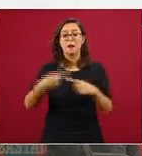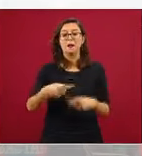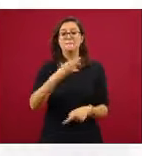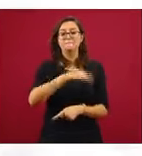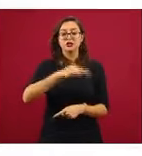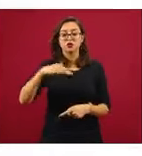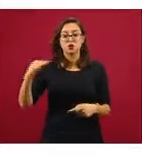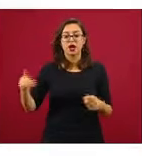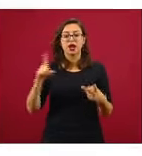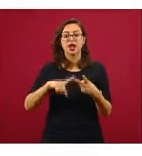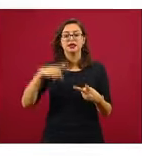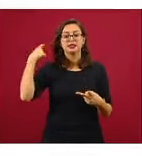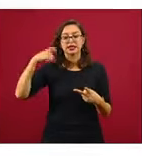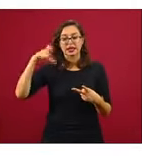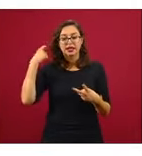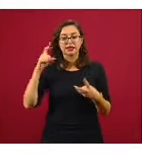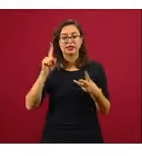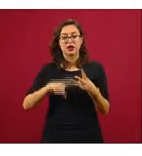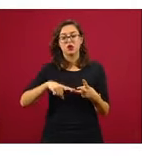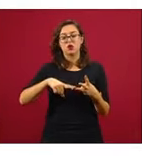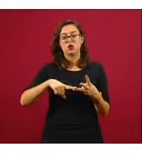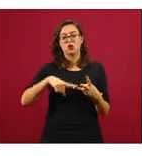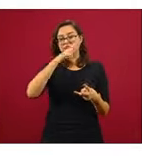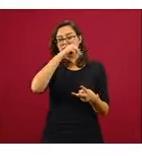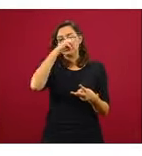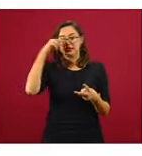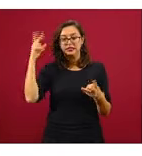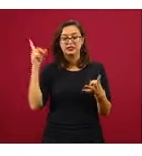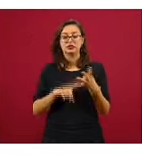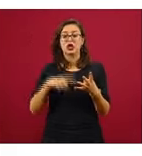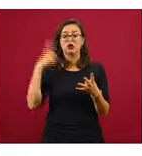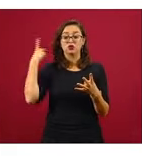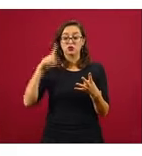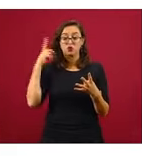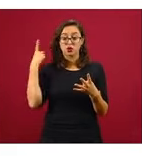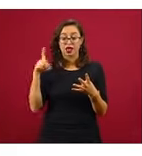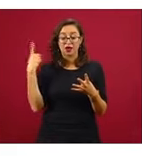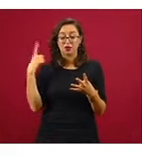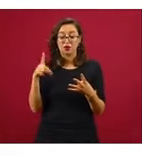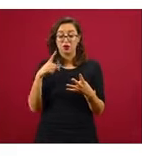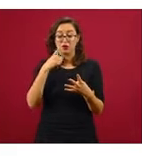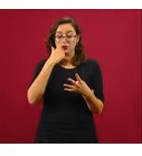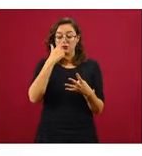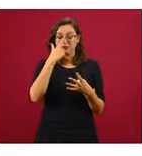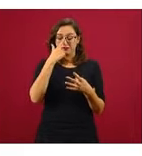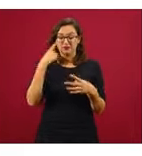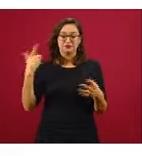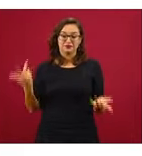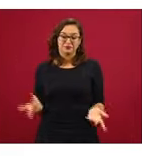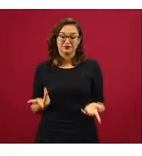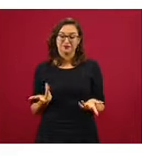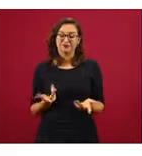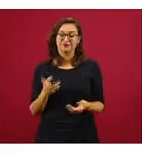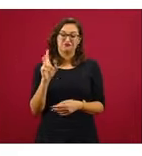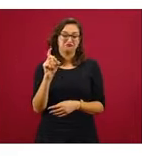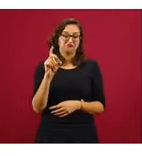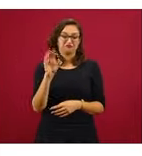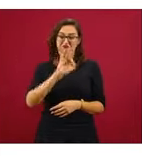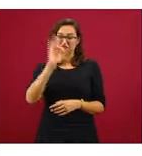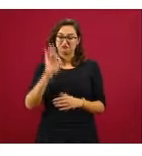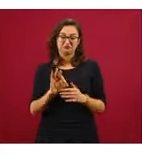Querétaro, Nayarit y Durango, que en promedio han estado por encima del menos 30